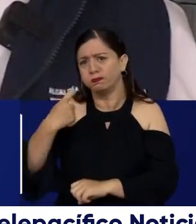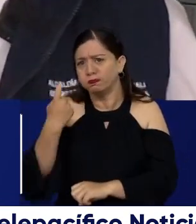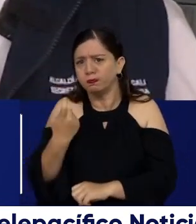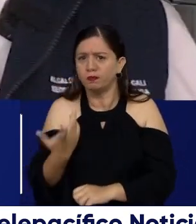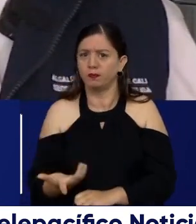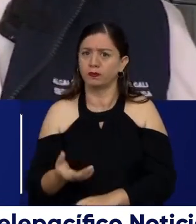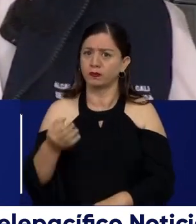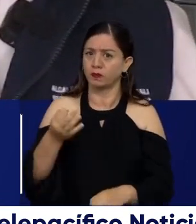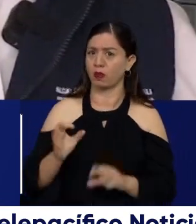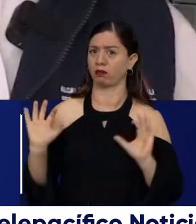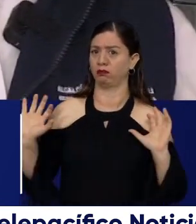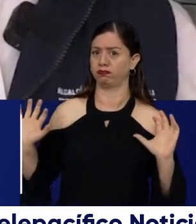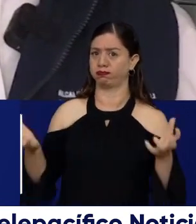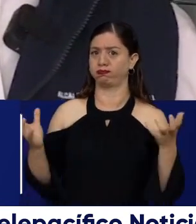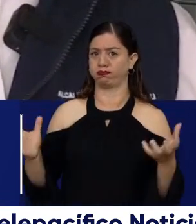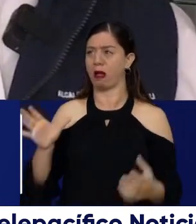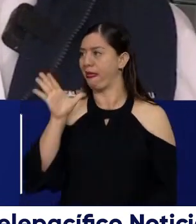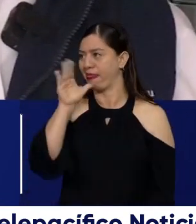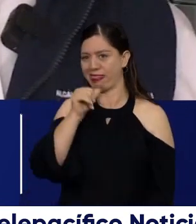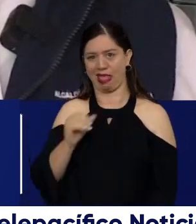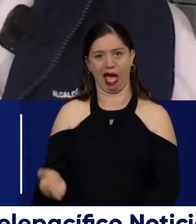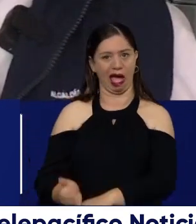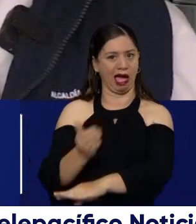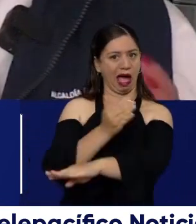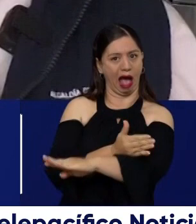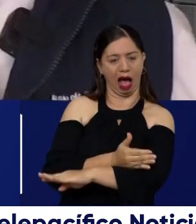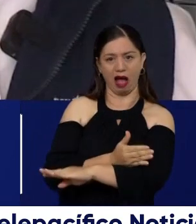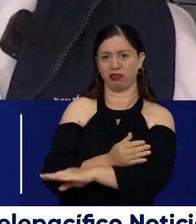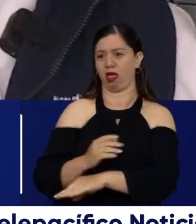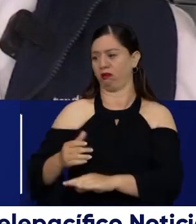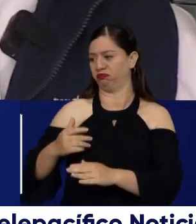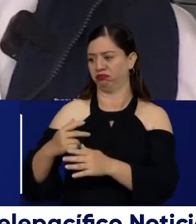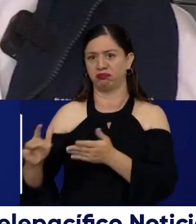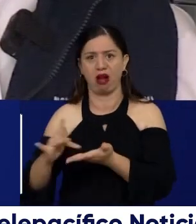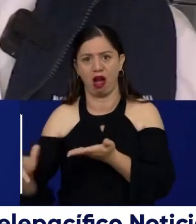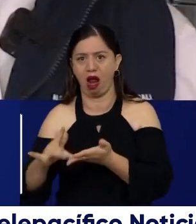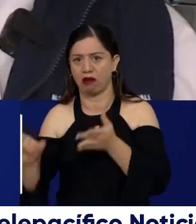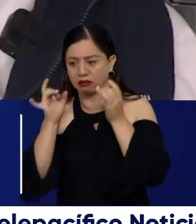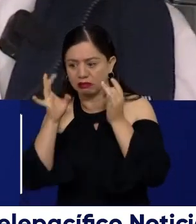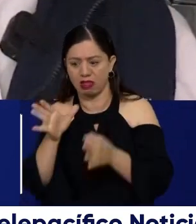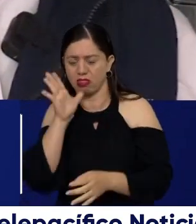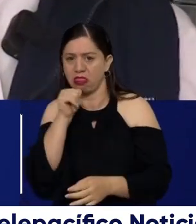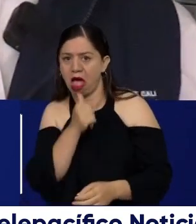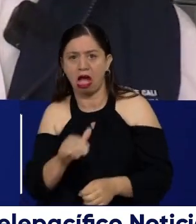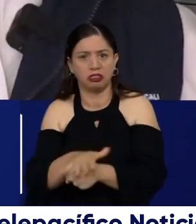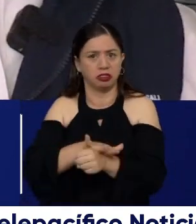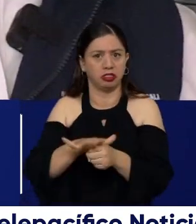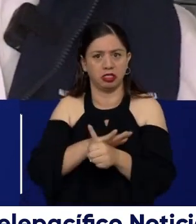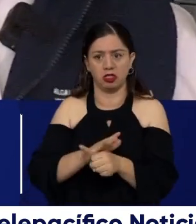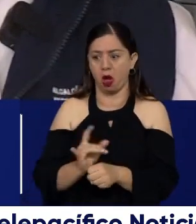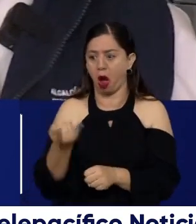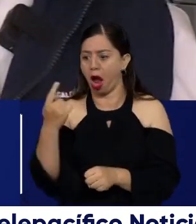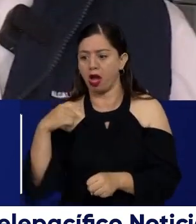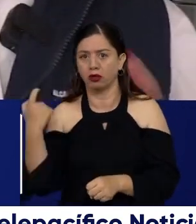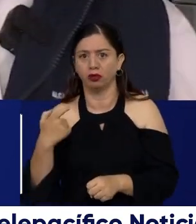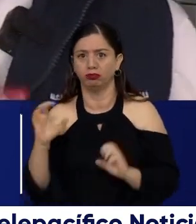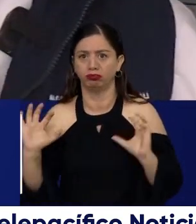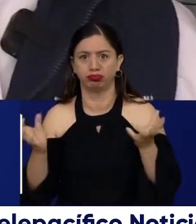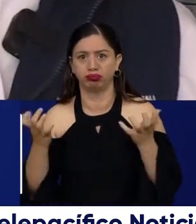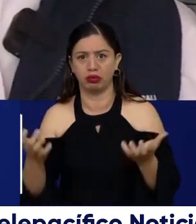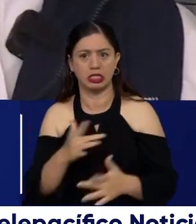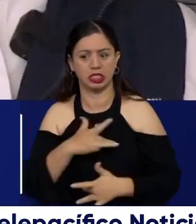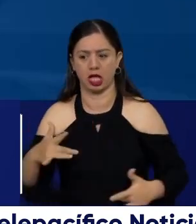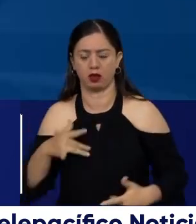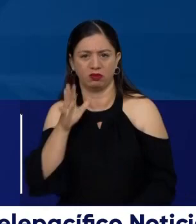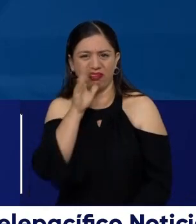esta ambulancia no había sido despachada por el CRUE ni estaba atendiendo en ese momento ningún caso desde el sector salud, por lo cual